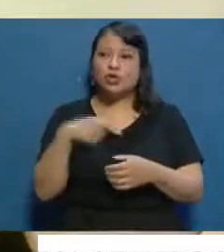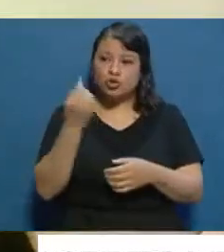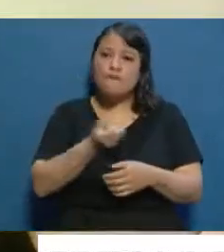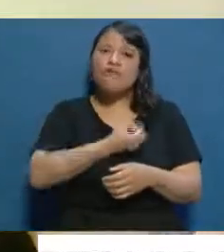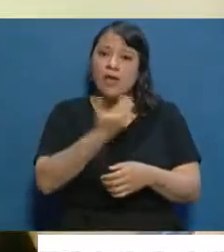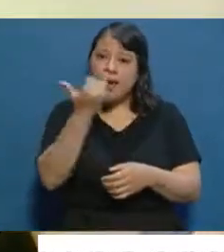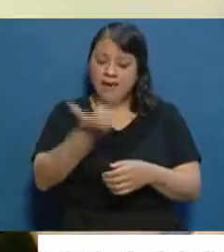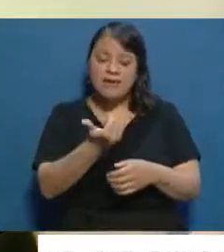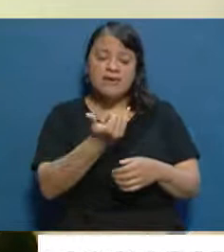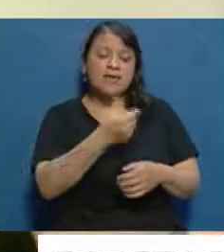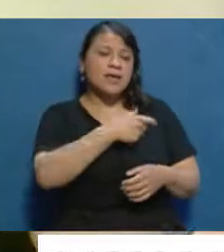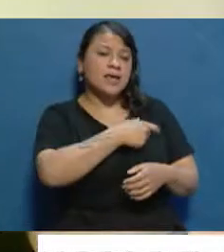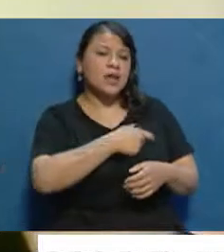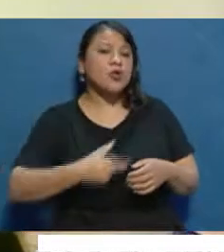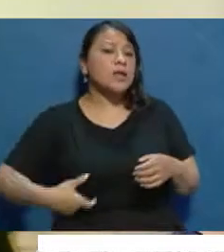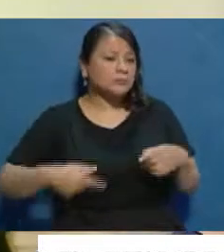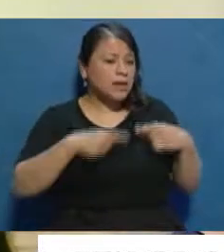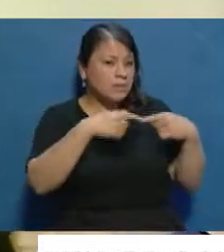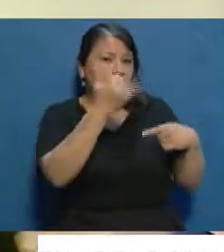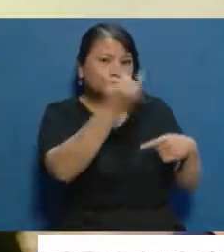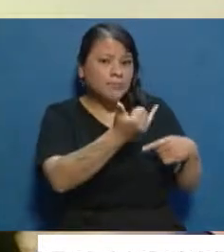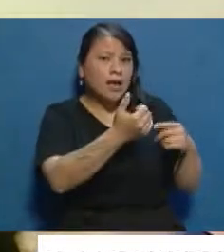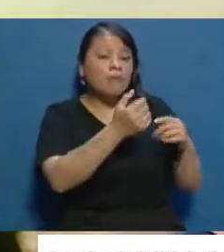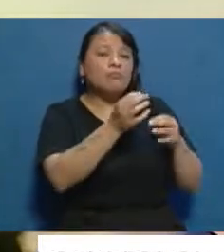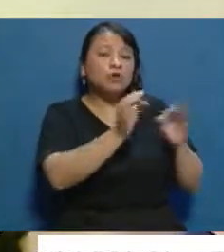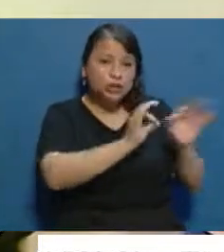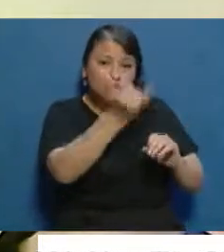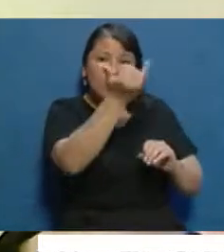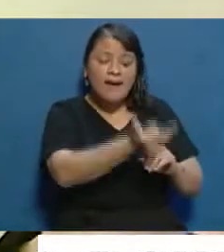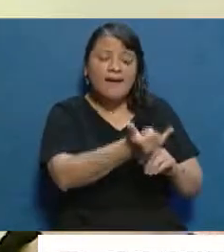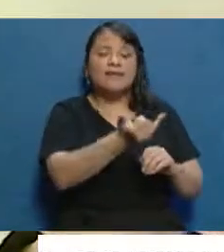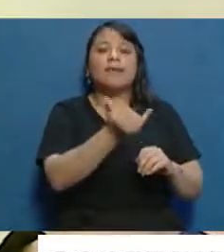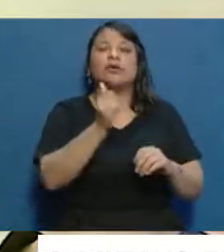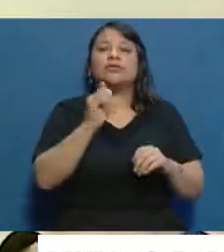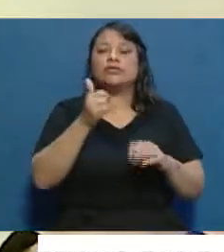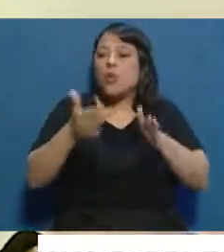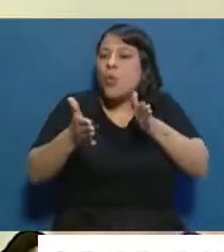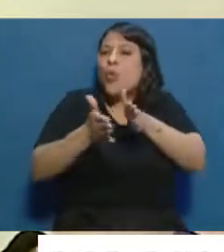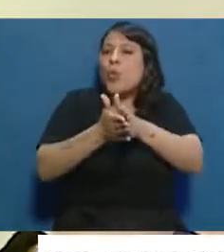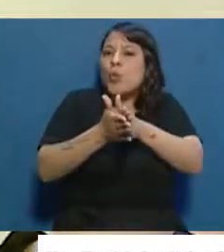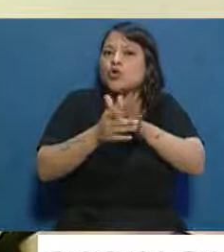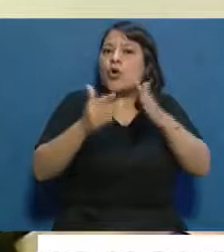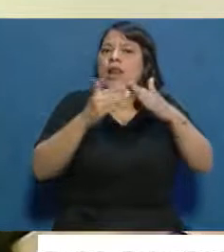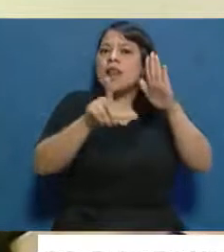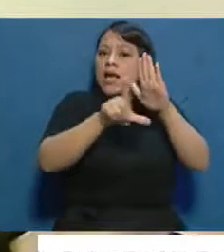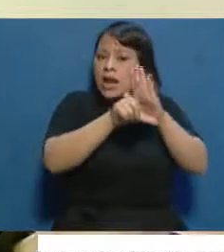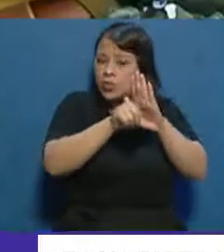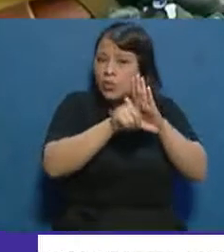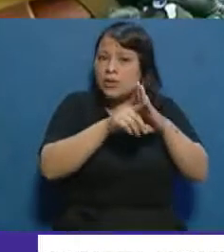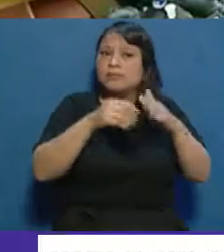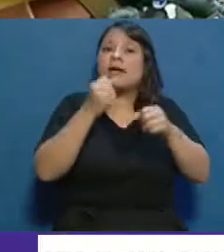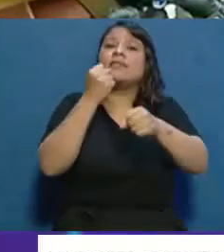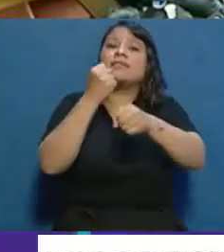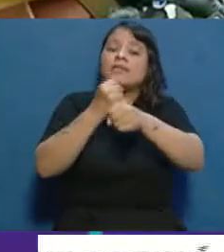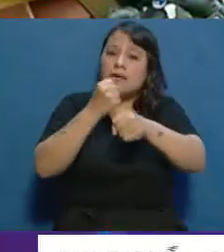herramienta. Simplemente lo que adelanta es que vamos a tener que trabajar mucho en la legislatura con el vicegobernador y con el presidente de la